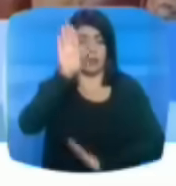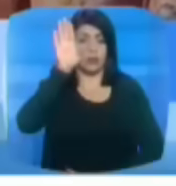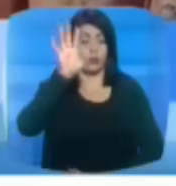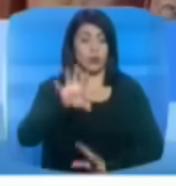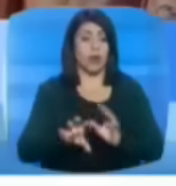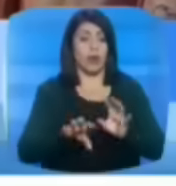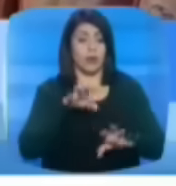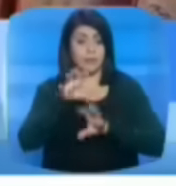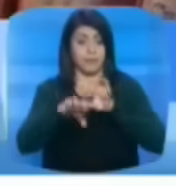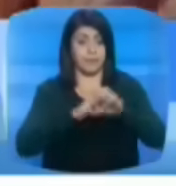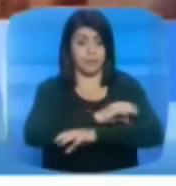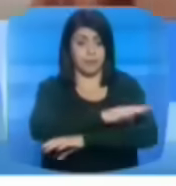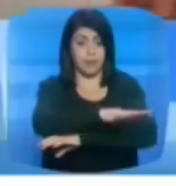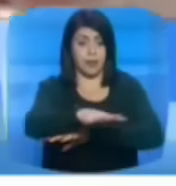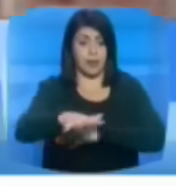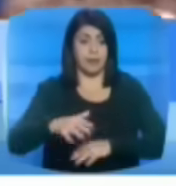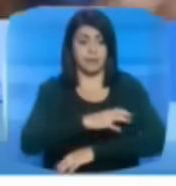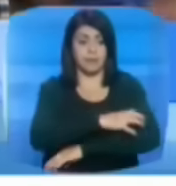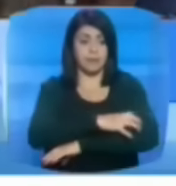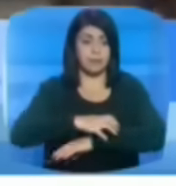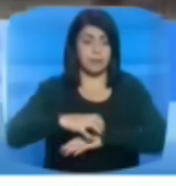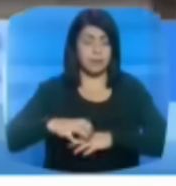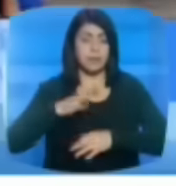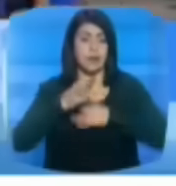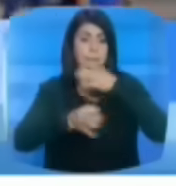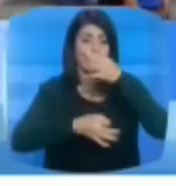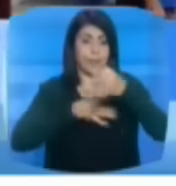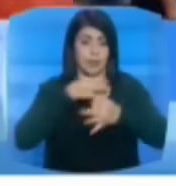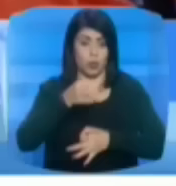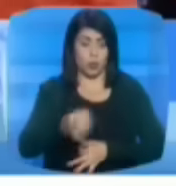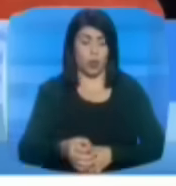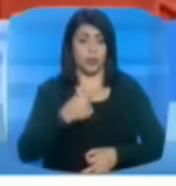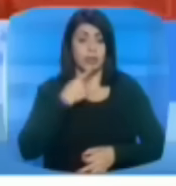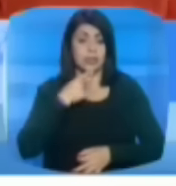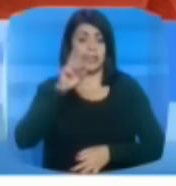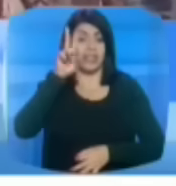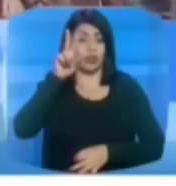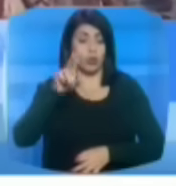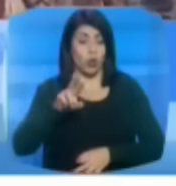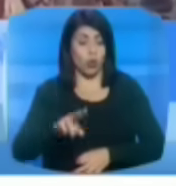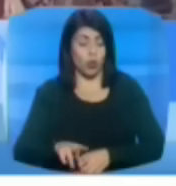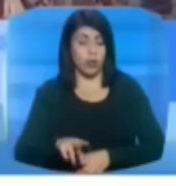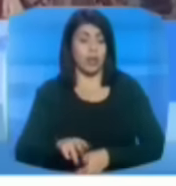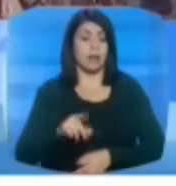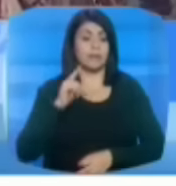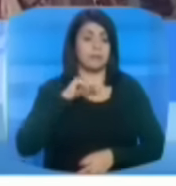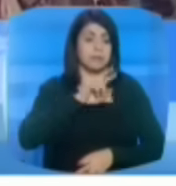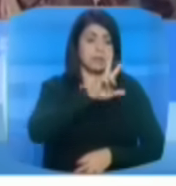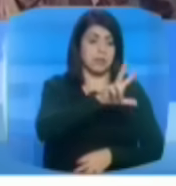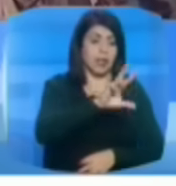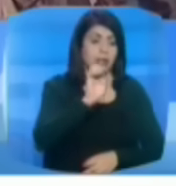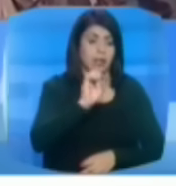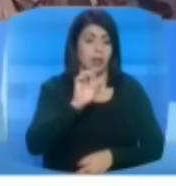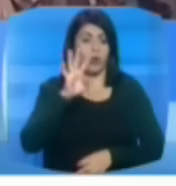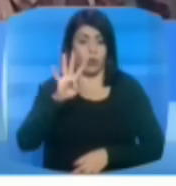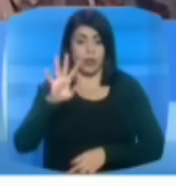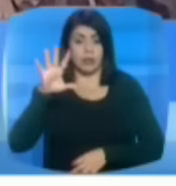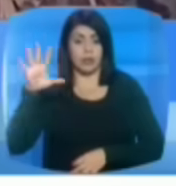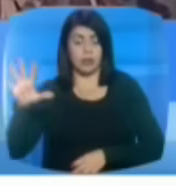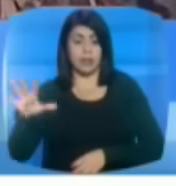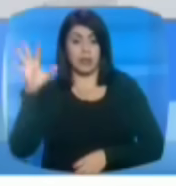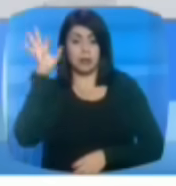Agropecuario de la ciudad de El Tigre, José Gregorio Rodríguez, informó que diariamente benefician entre 30 y